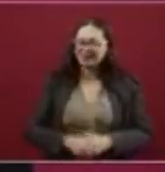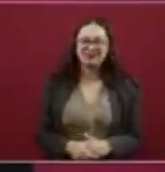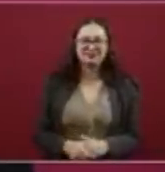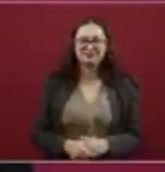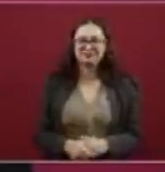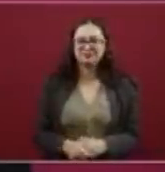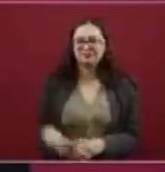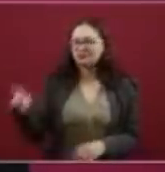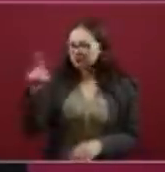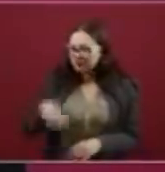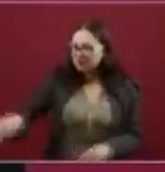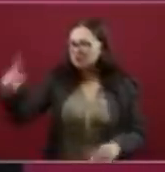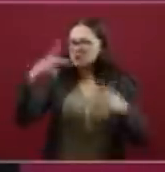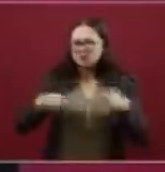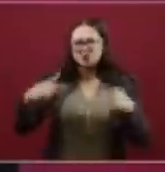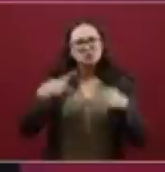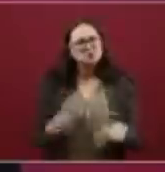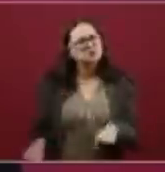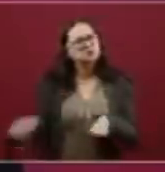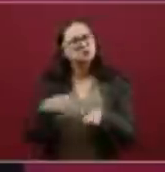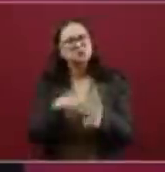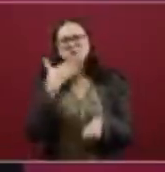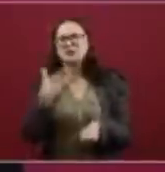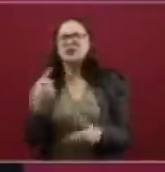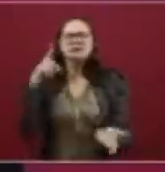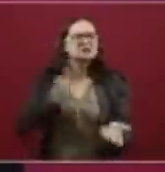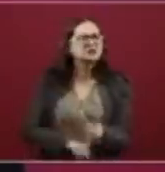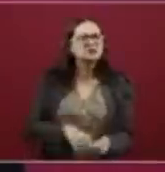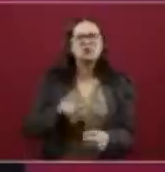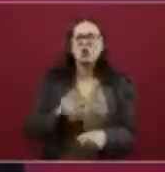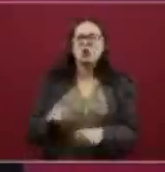La gente se porta muy bien en los aeropuertos,